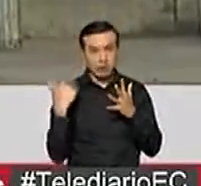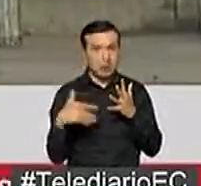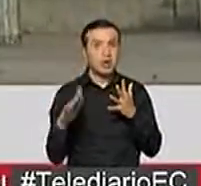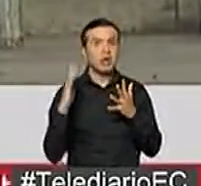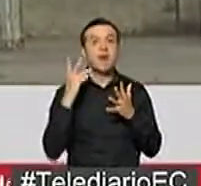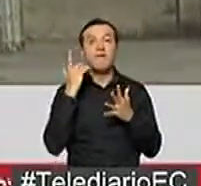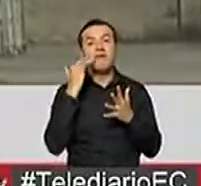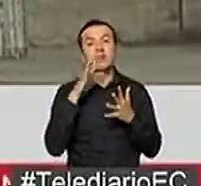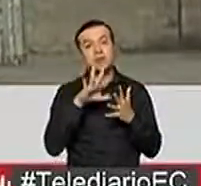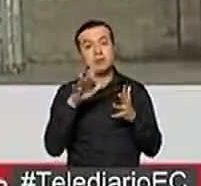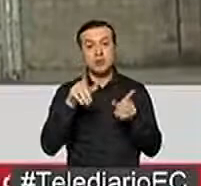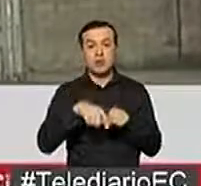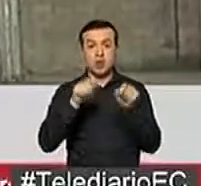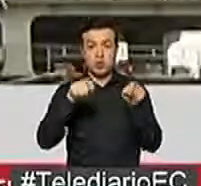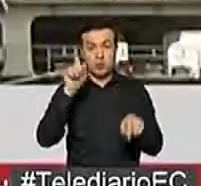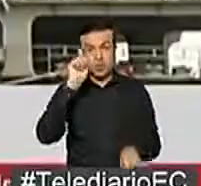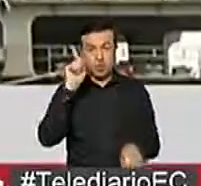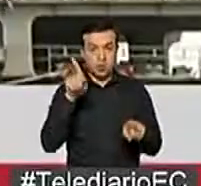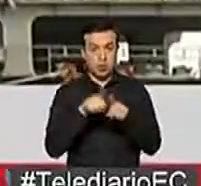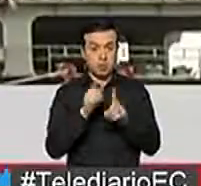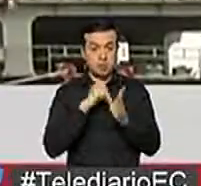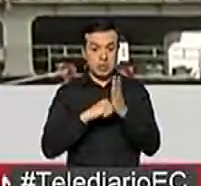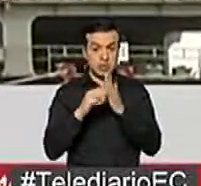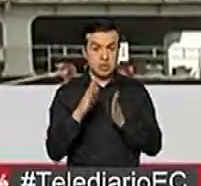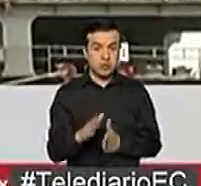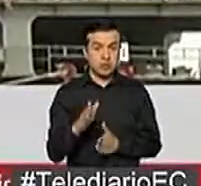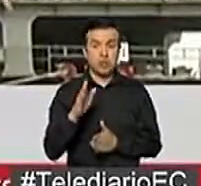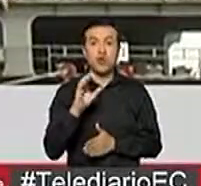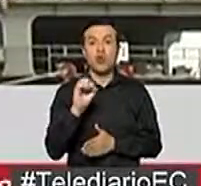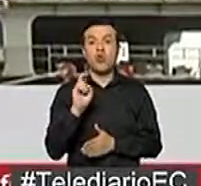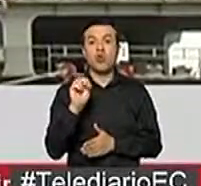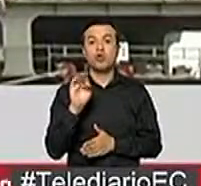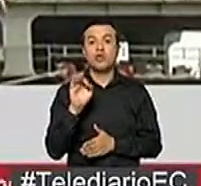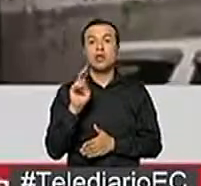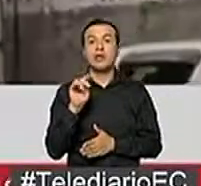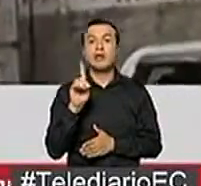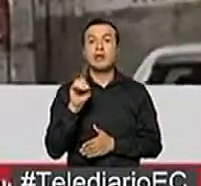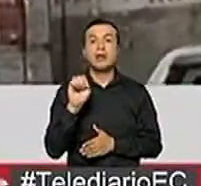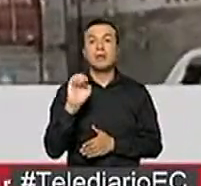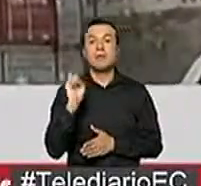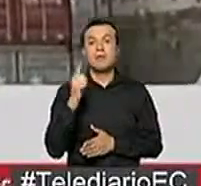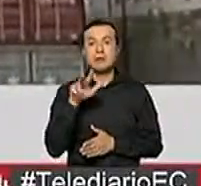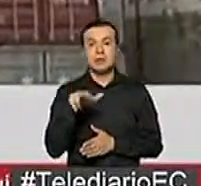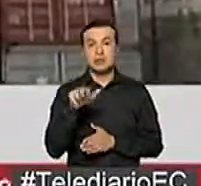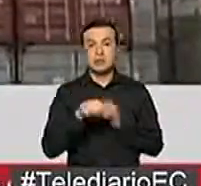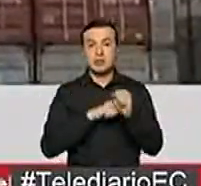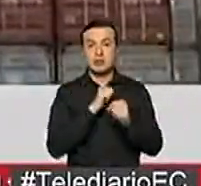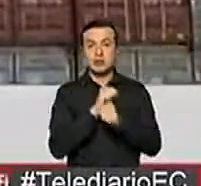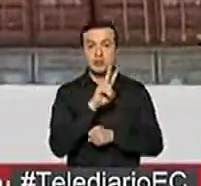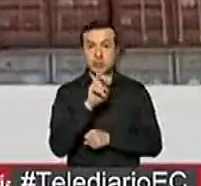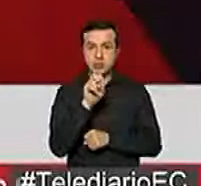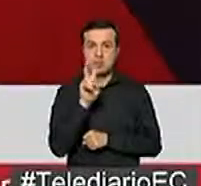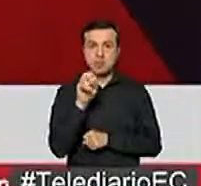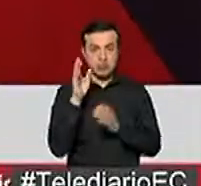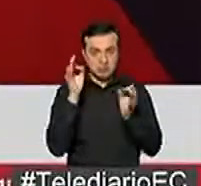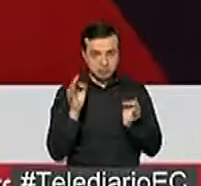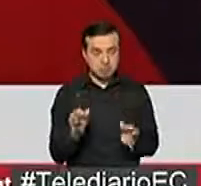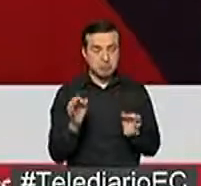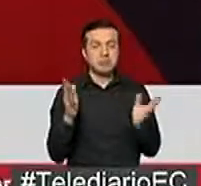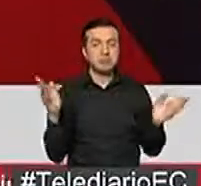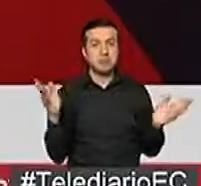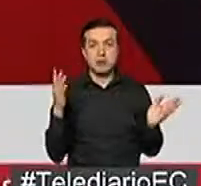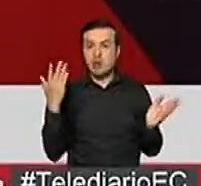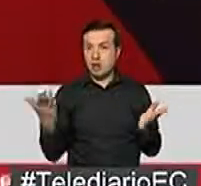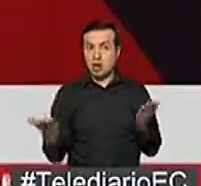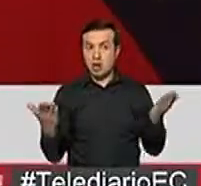la fecha tentativa para aprobarlo a criterio del ministro Iván Ontaneda no superará el primer trimestre del 2020. Hemos planteado entre